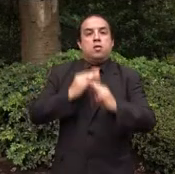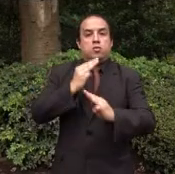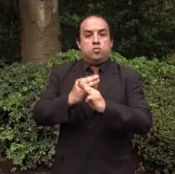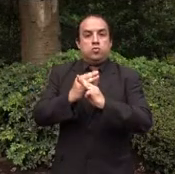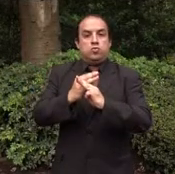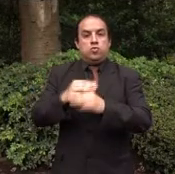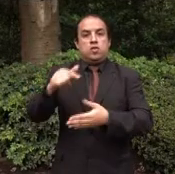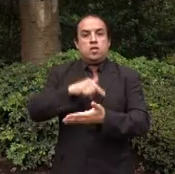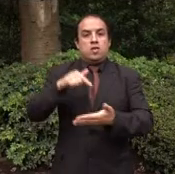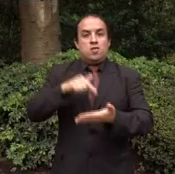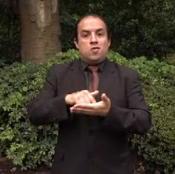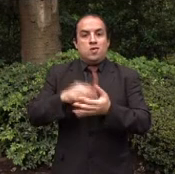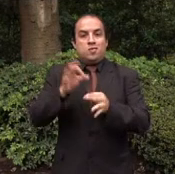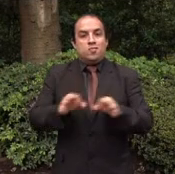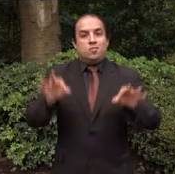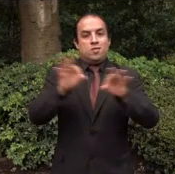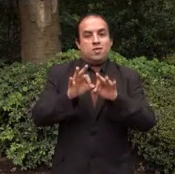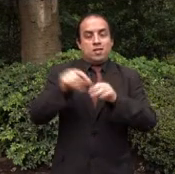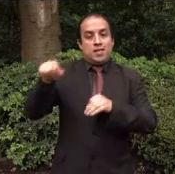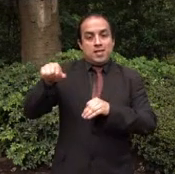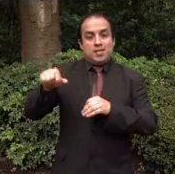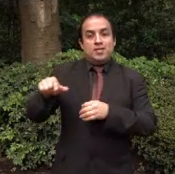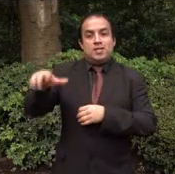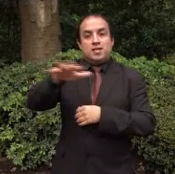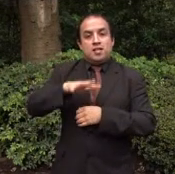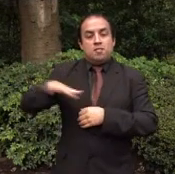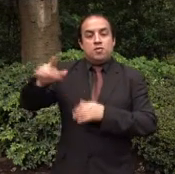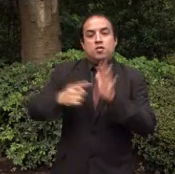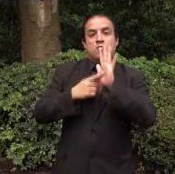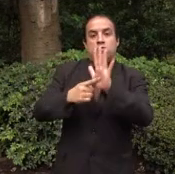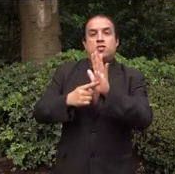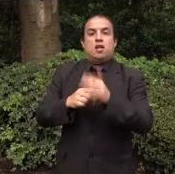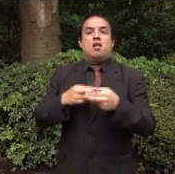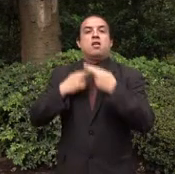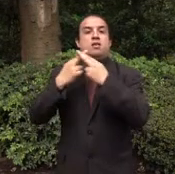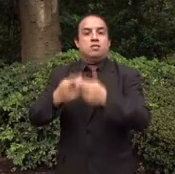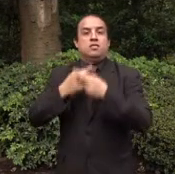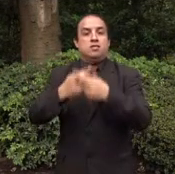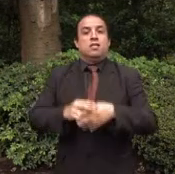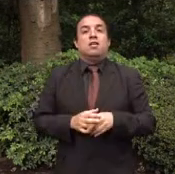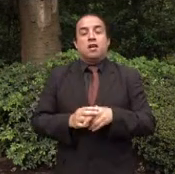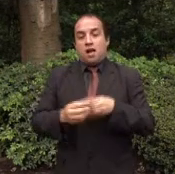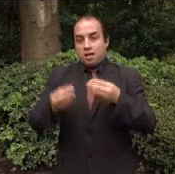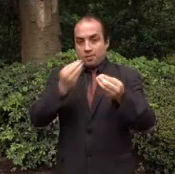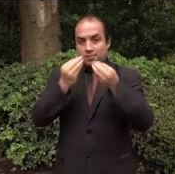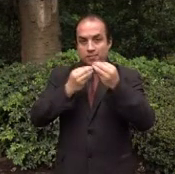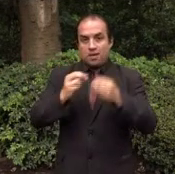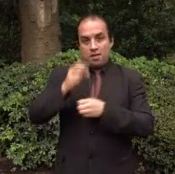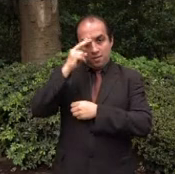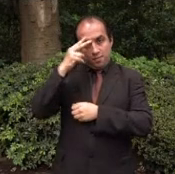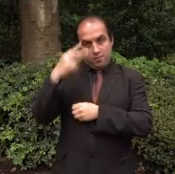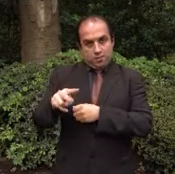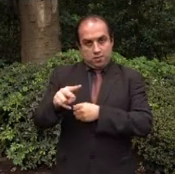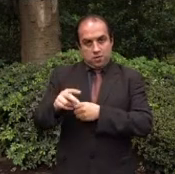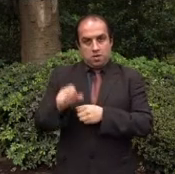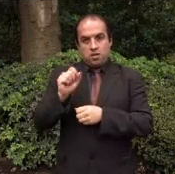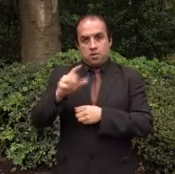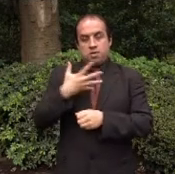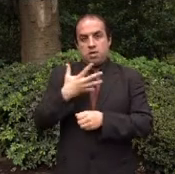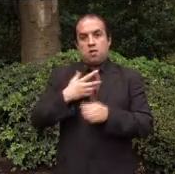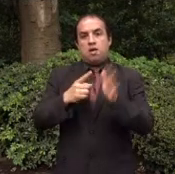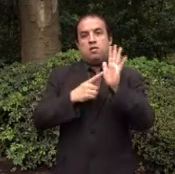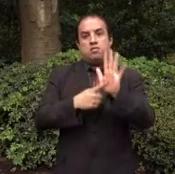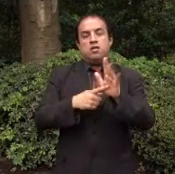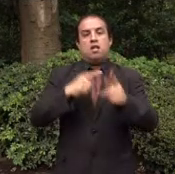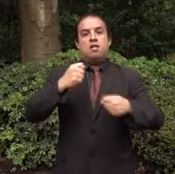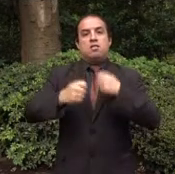espacio que mostrará la riqueza alimentaria de México. Frente a ella estará la gran tienda de Fonart